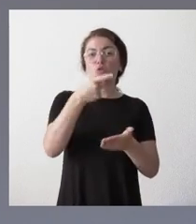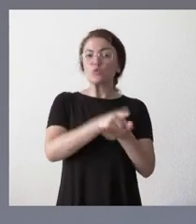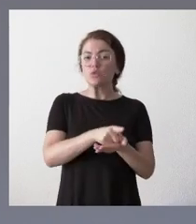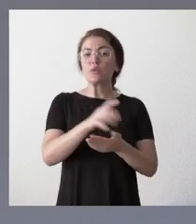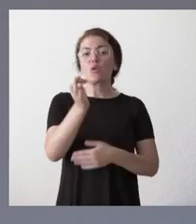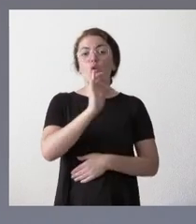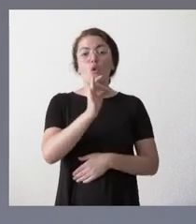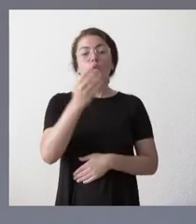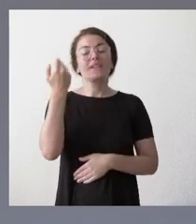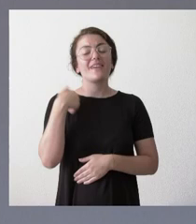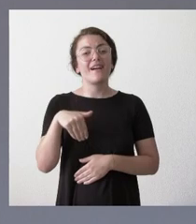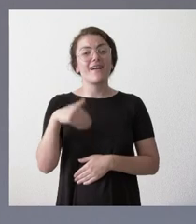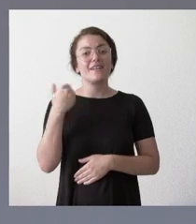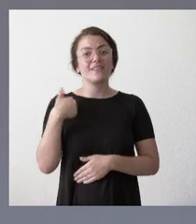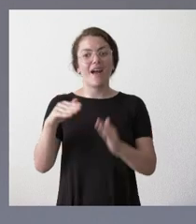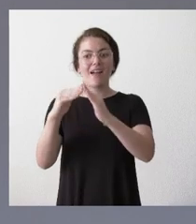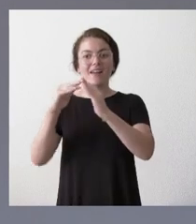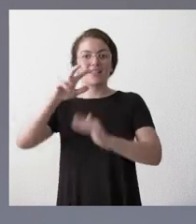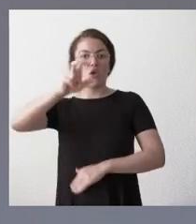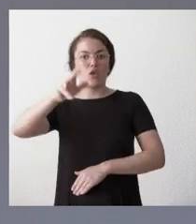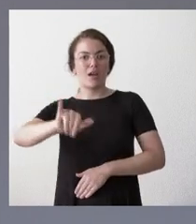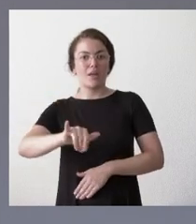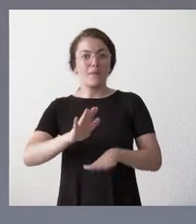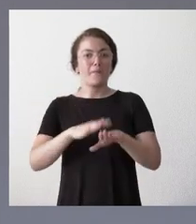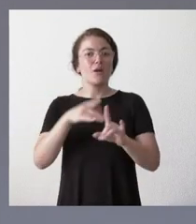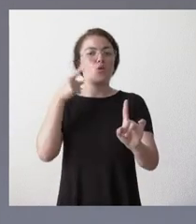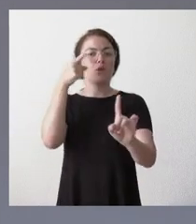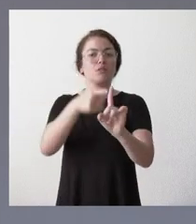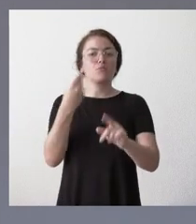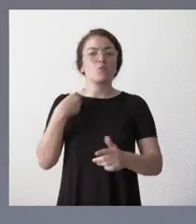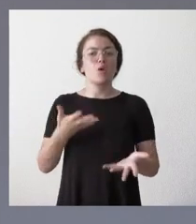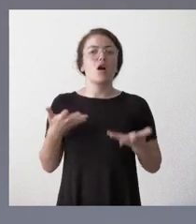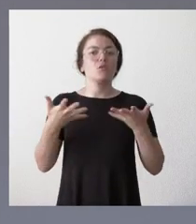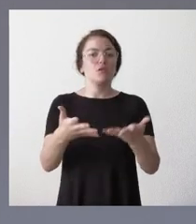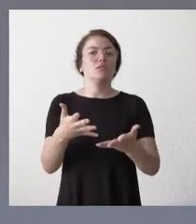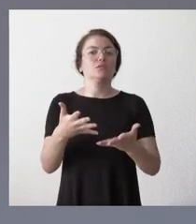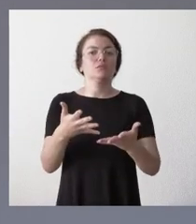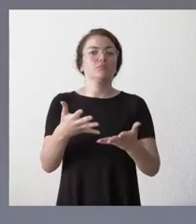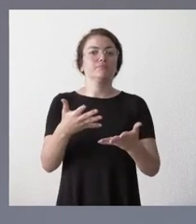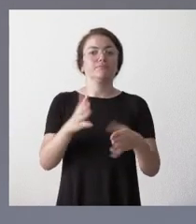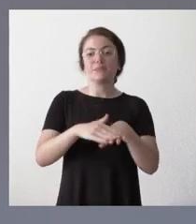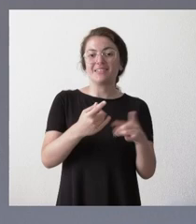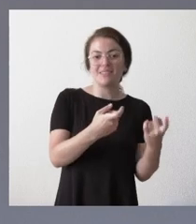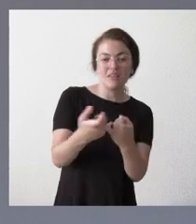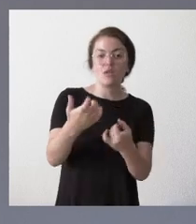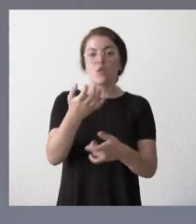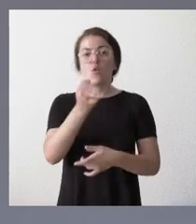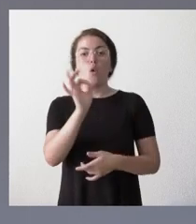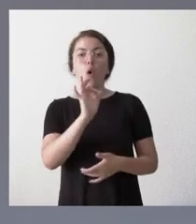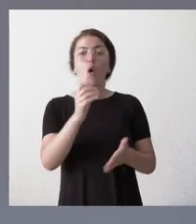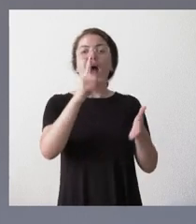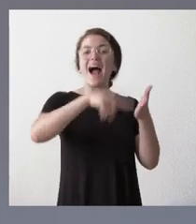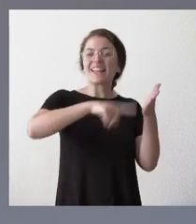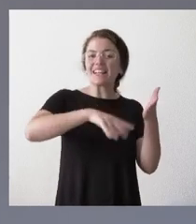ese recurso habitacional, con el objetivo pues, de ayudar a esas primeras necesidades, al alquiler o a la adquisición